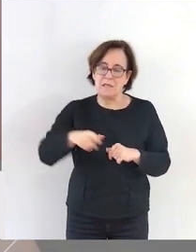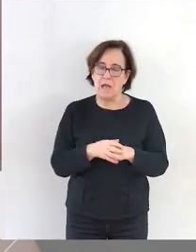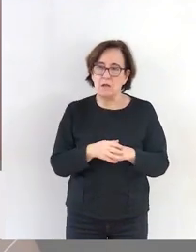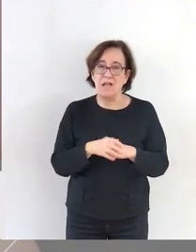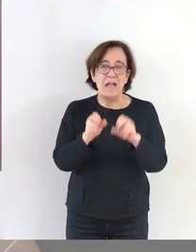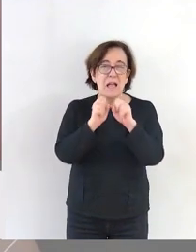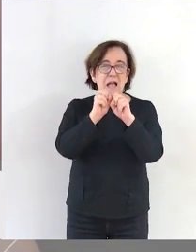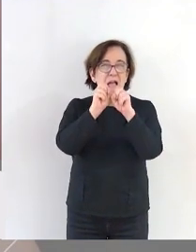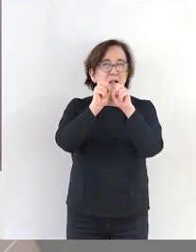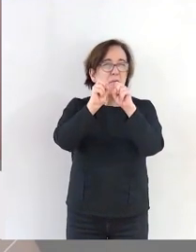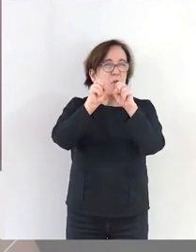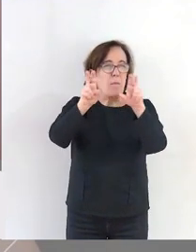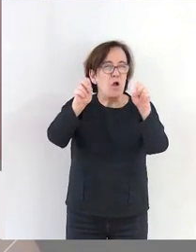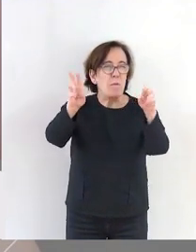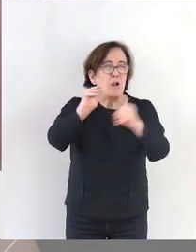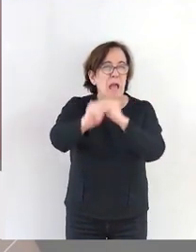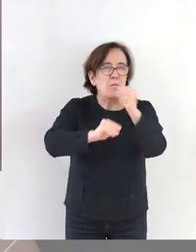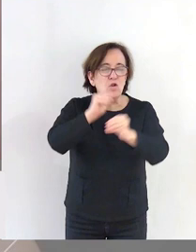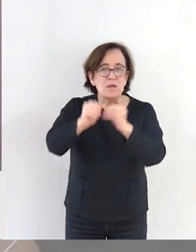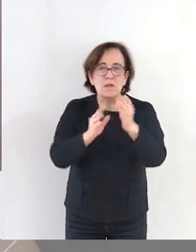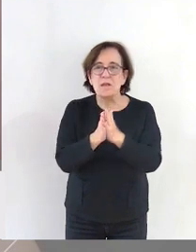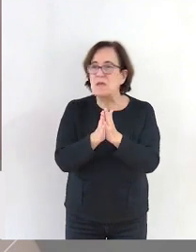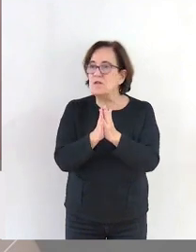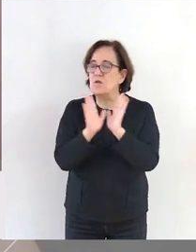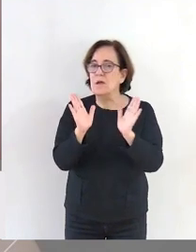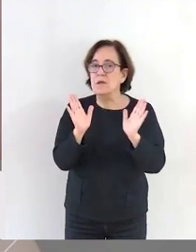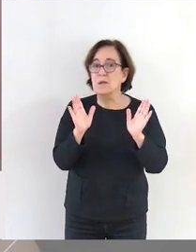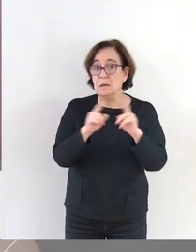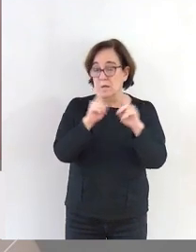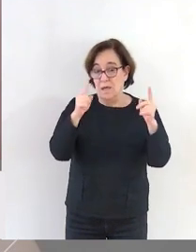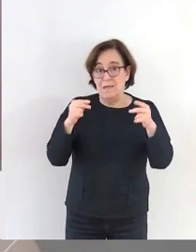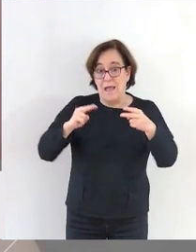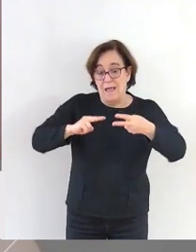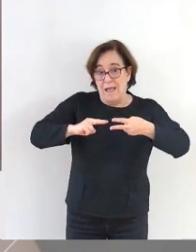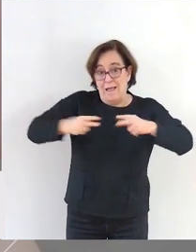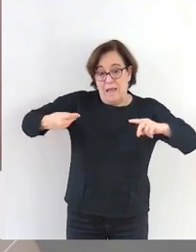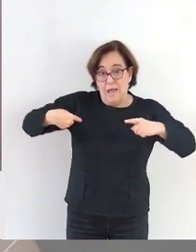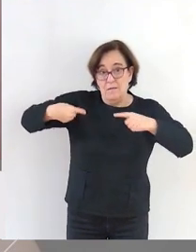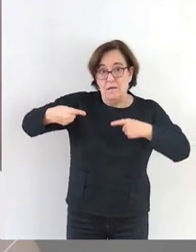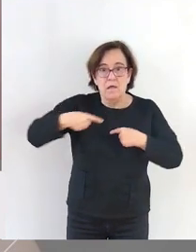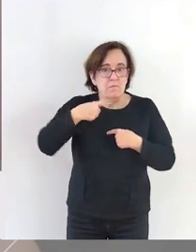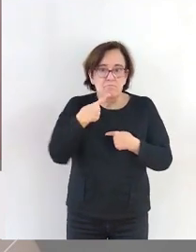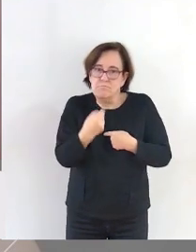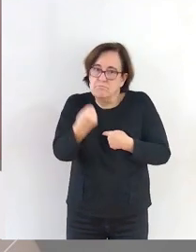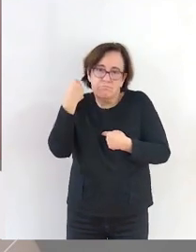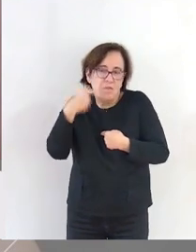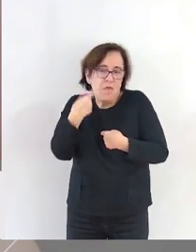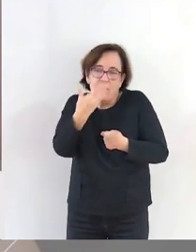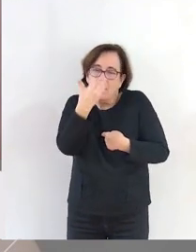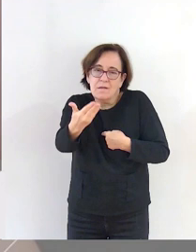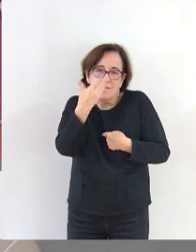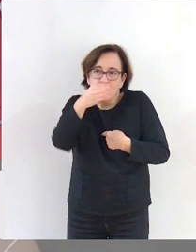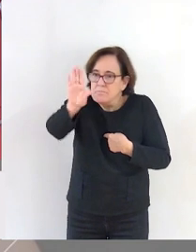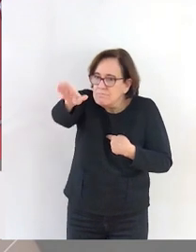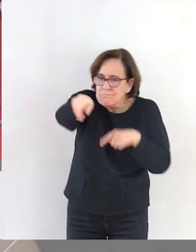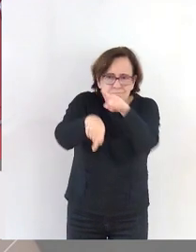el peor pecado que hemos cometido es un pecado genético es no decirle la verdad a a los